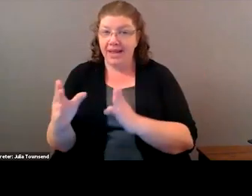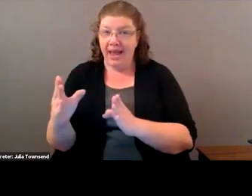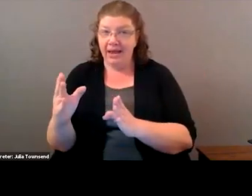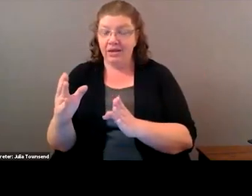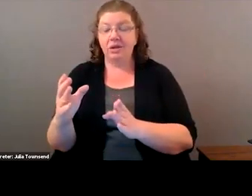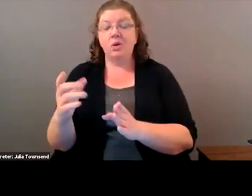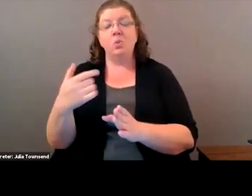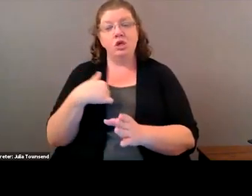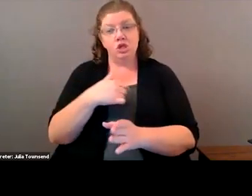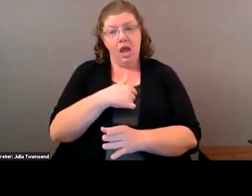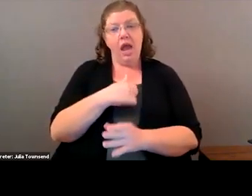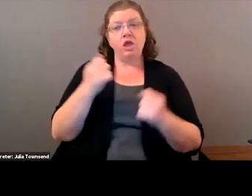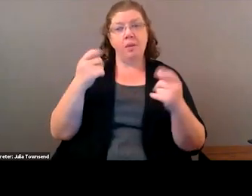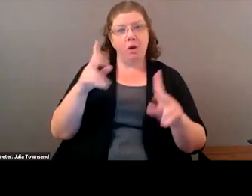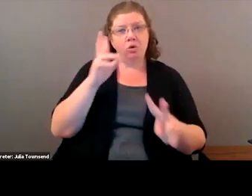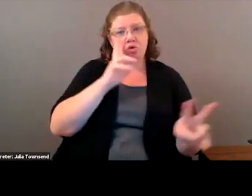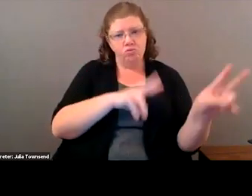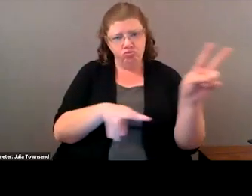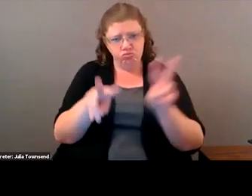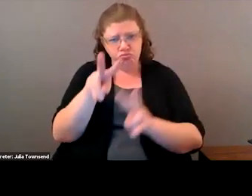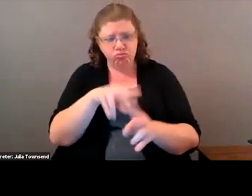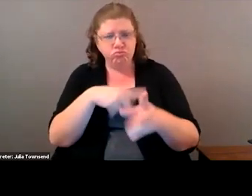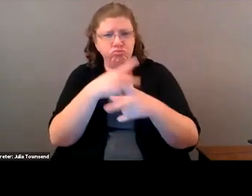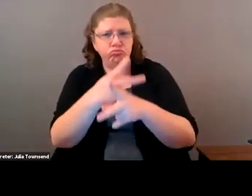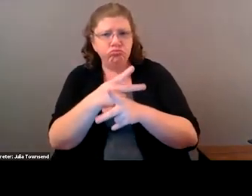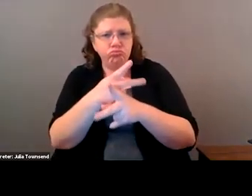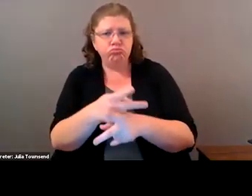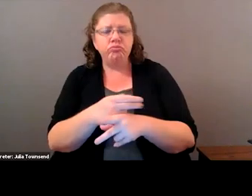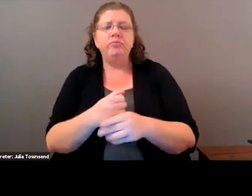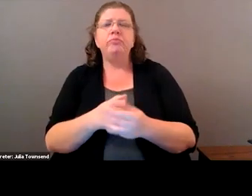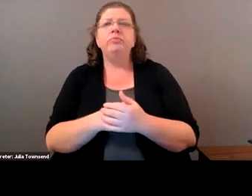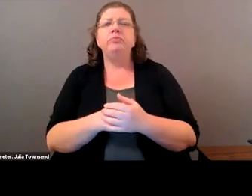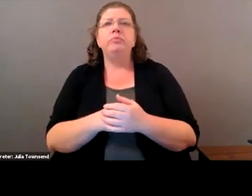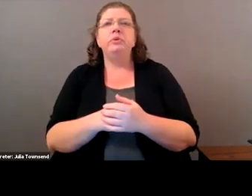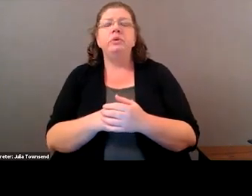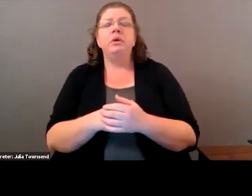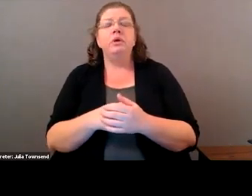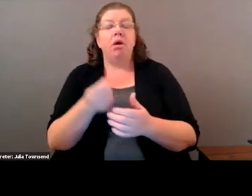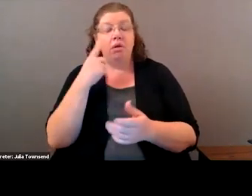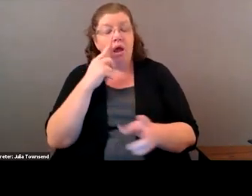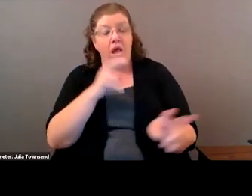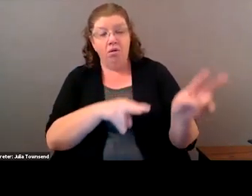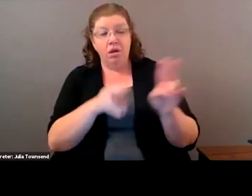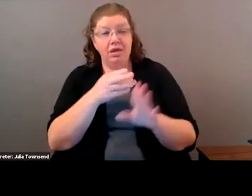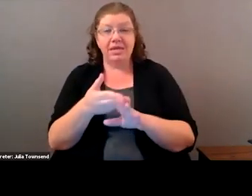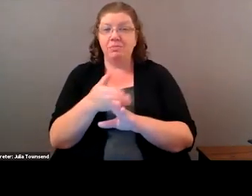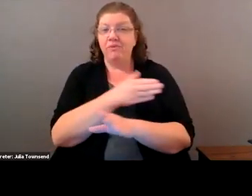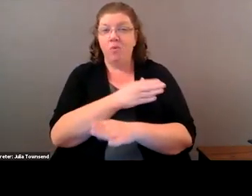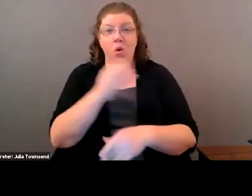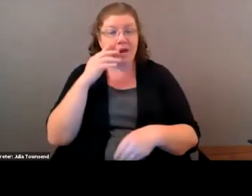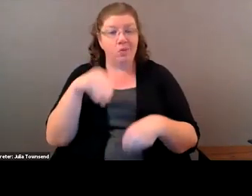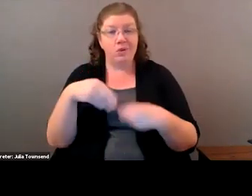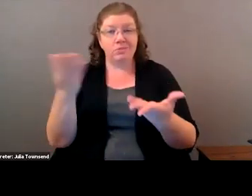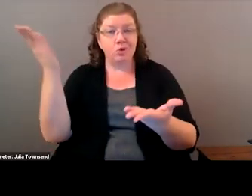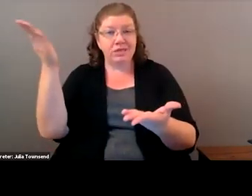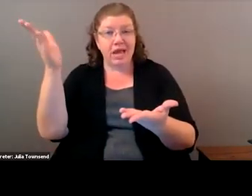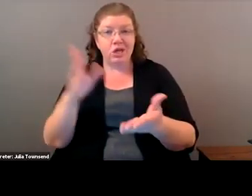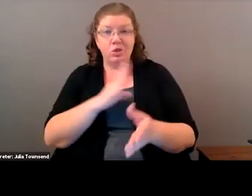muy de cerca inclusive desde antes que se le presentará el consejo en este en